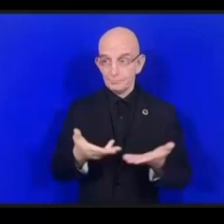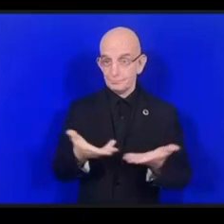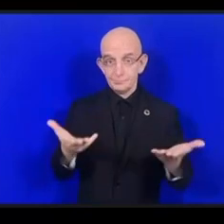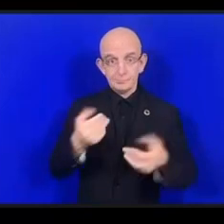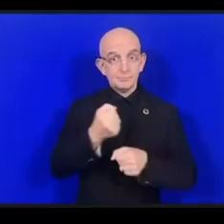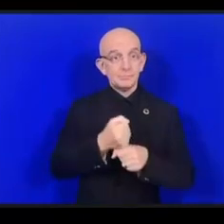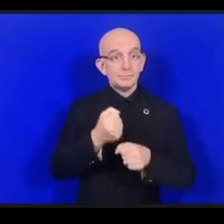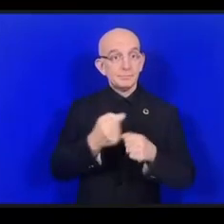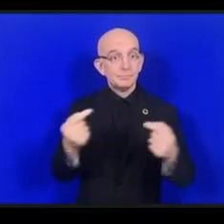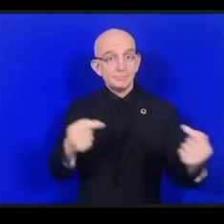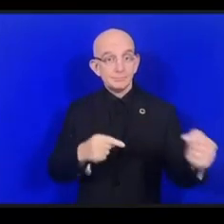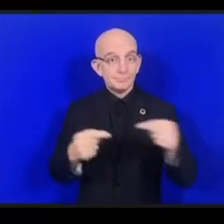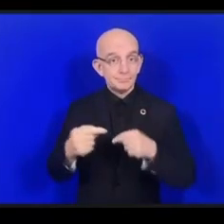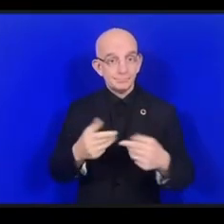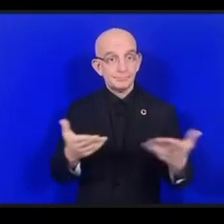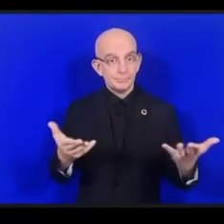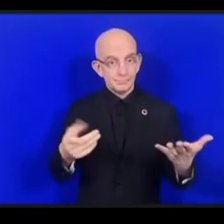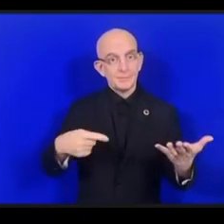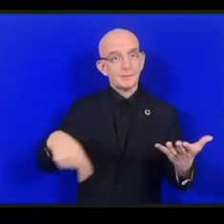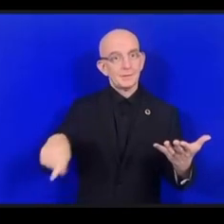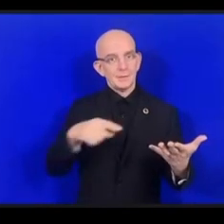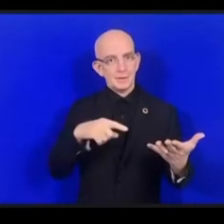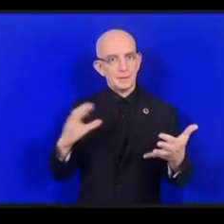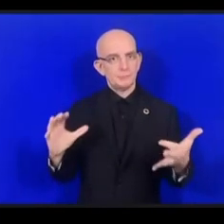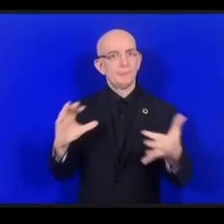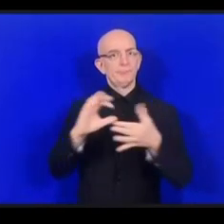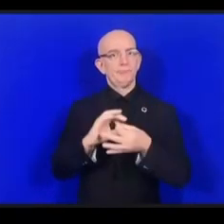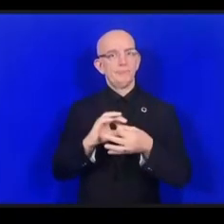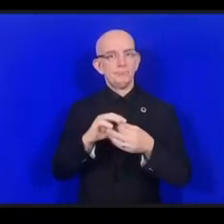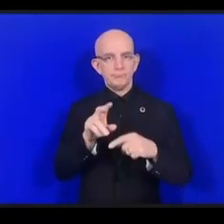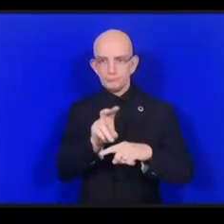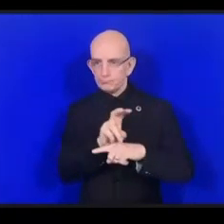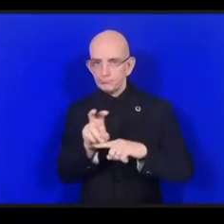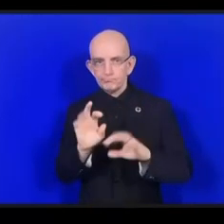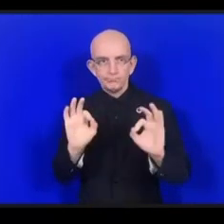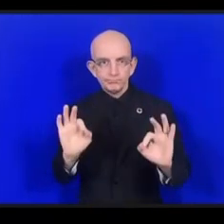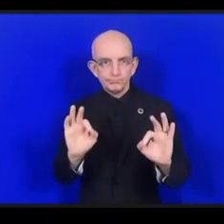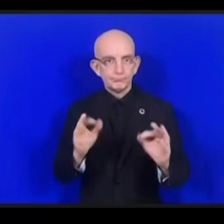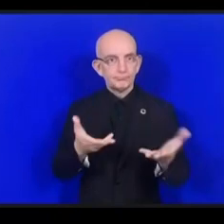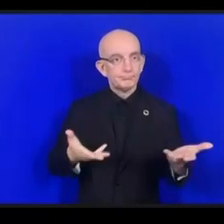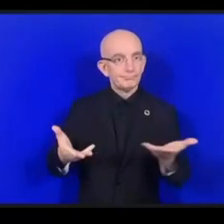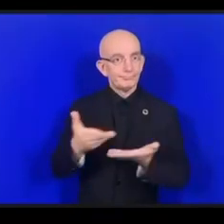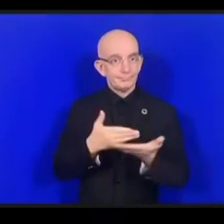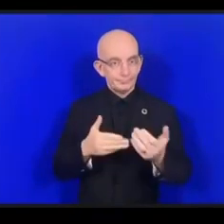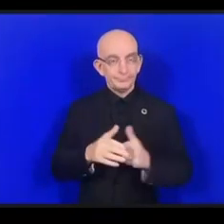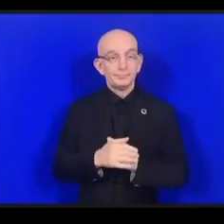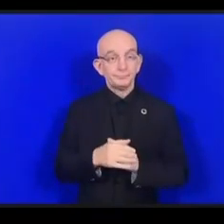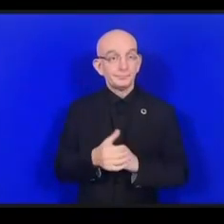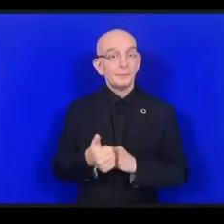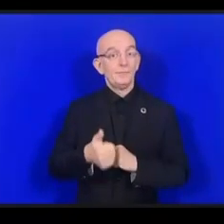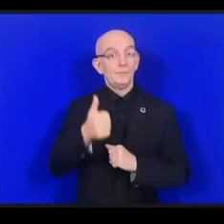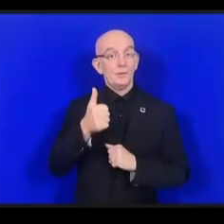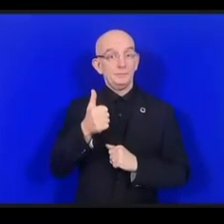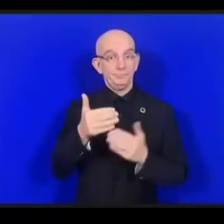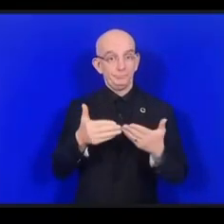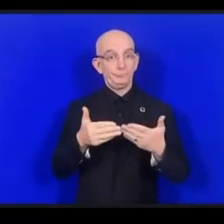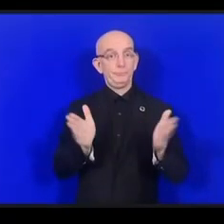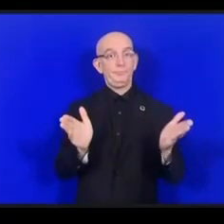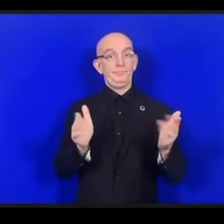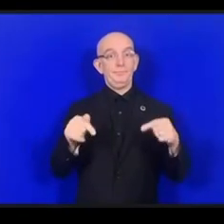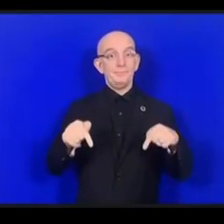nut que va moderar conmigo esta sesión permítanme empezar diciendo unas cuantas palabras acerca de las